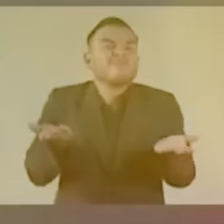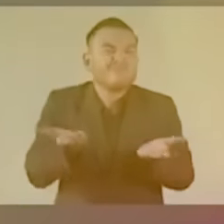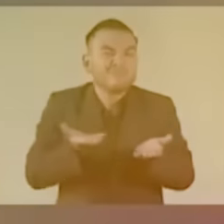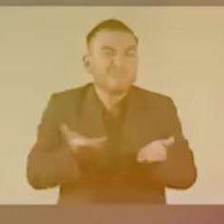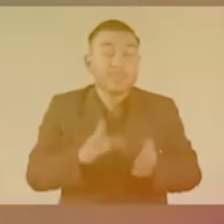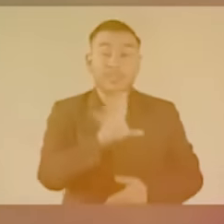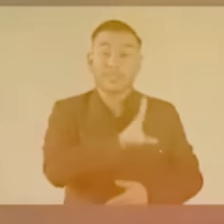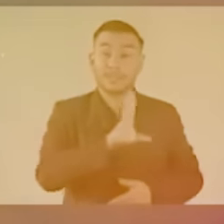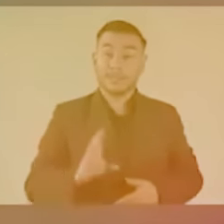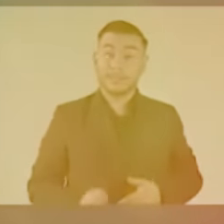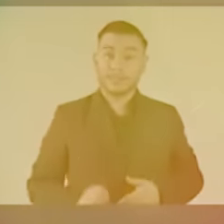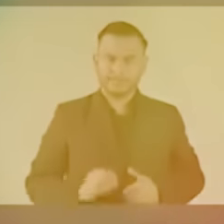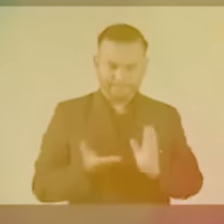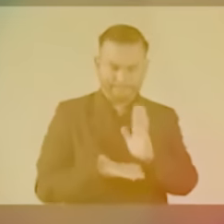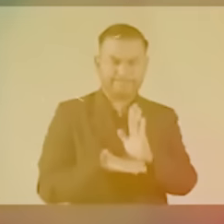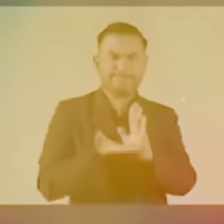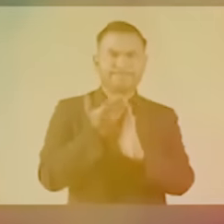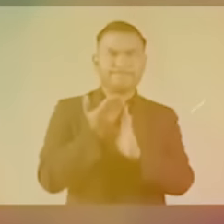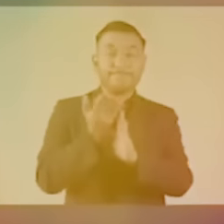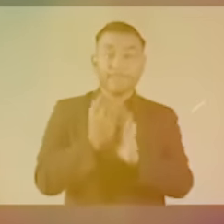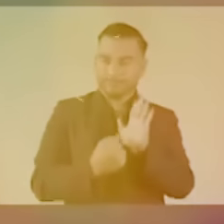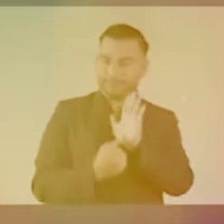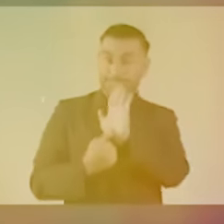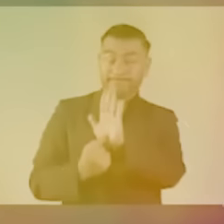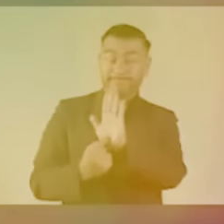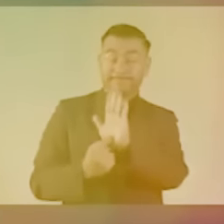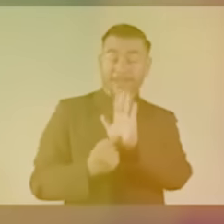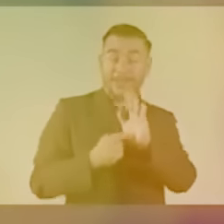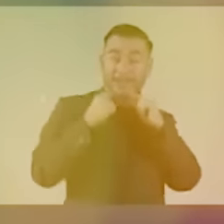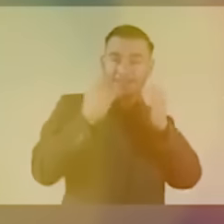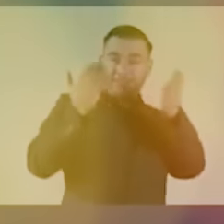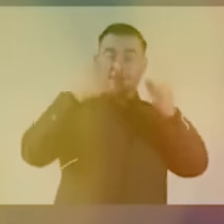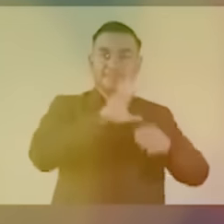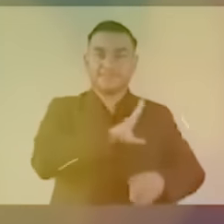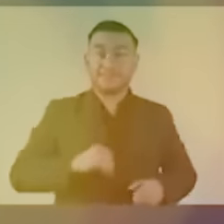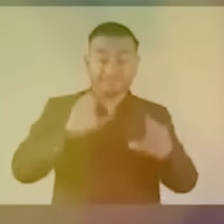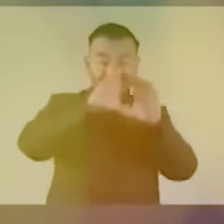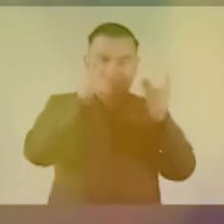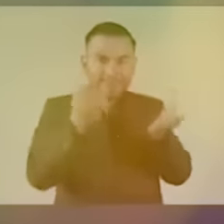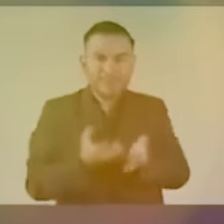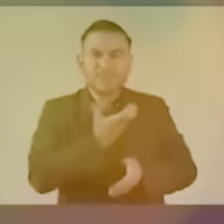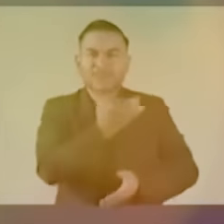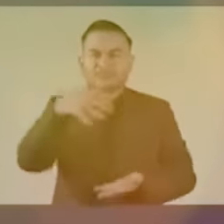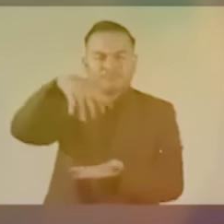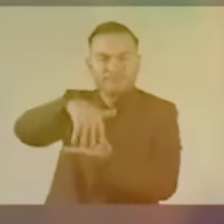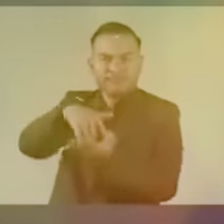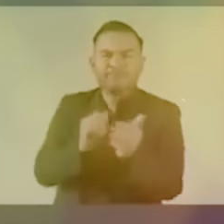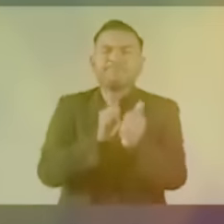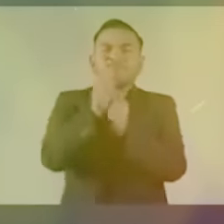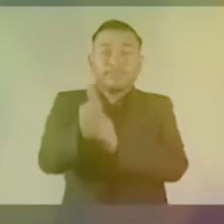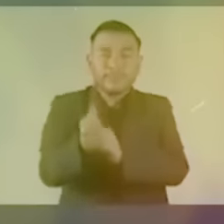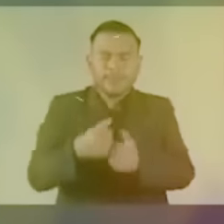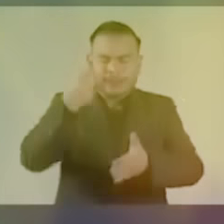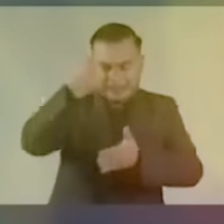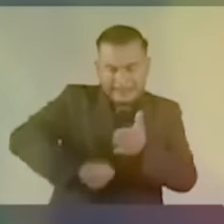de El Salvador un ejemplo para el mundo, un ejemplo de que un pueblo puede salir adelante si se lo desea, si así lo desea, si lo lucha